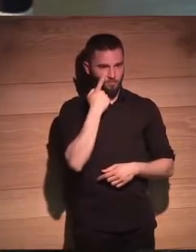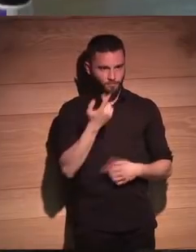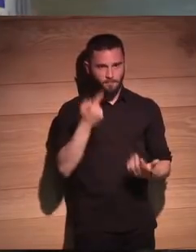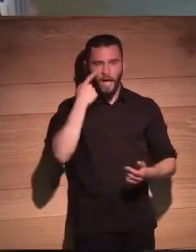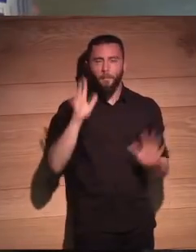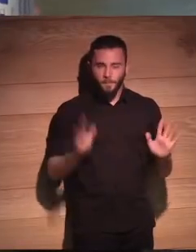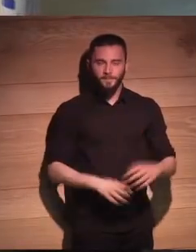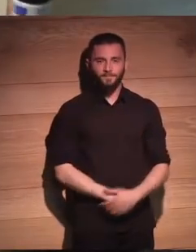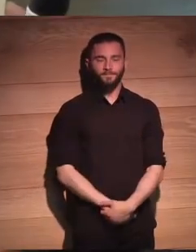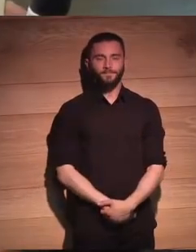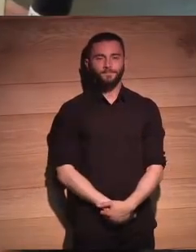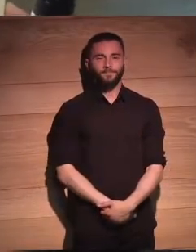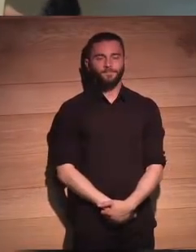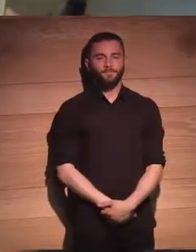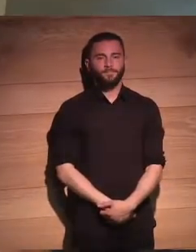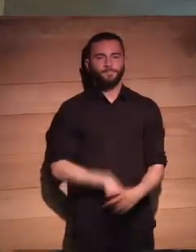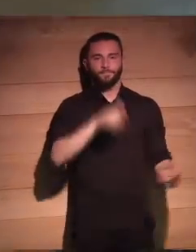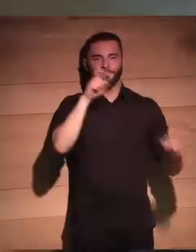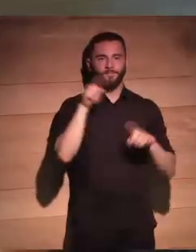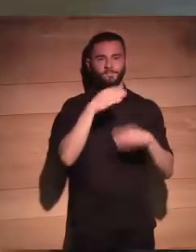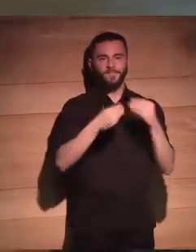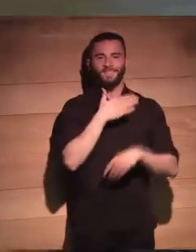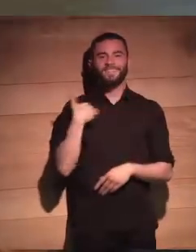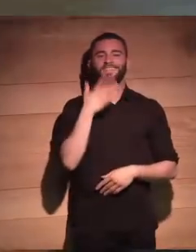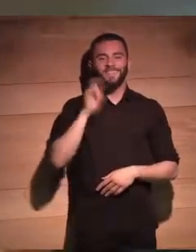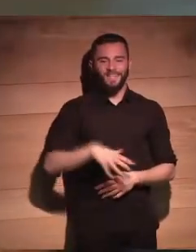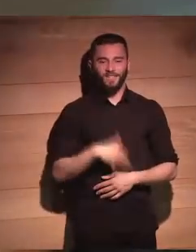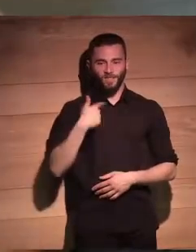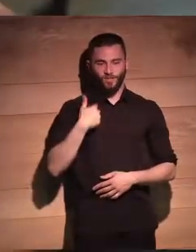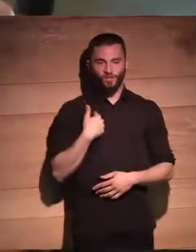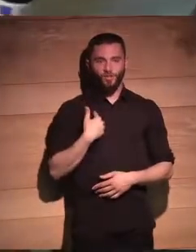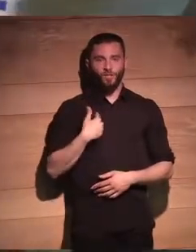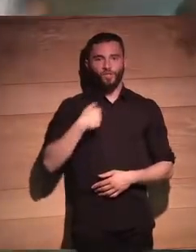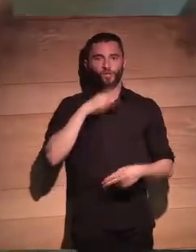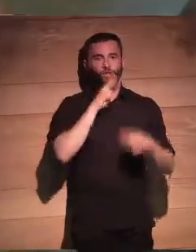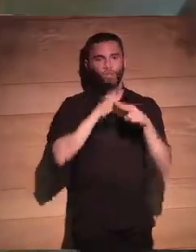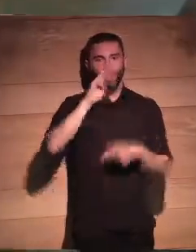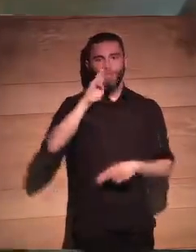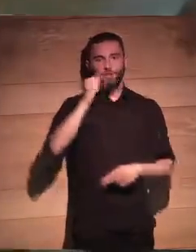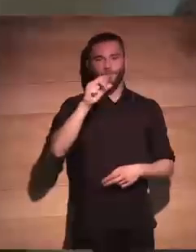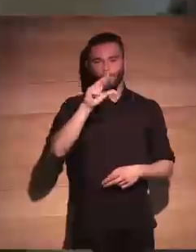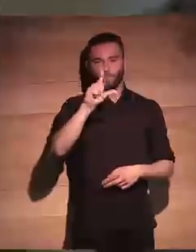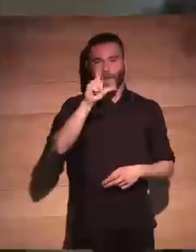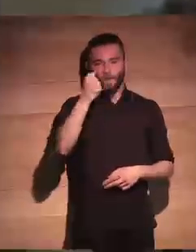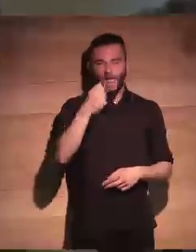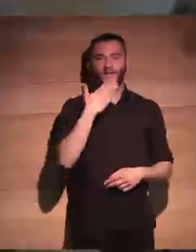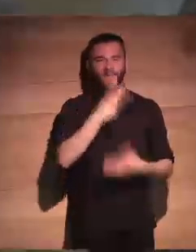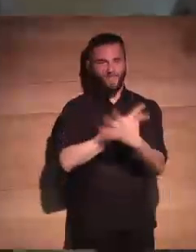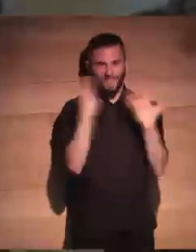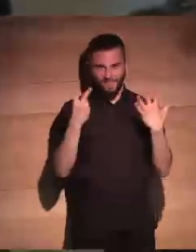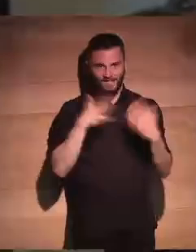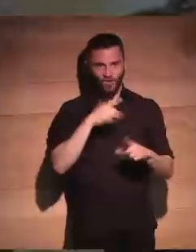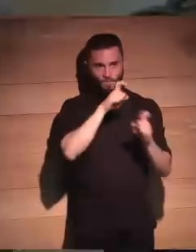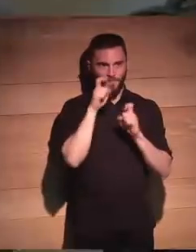adelante. ¿Quién nos quiere hacer una pregunta? Vamos. Bueno, yo soy Paula, tengo 17 años y